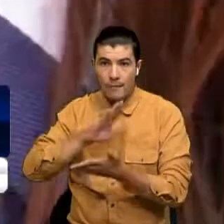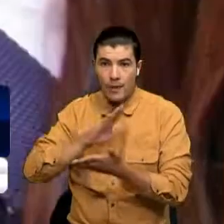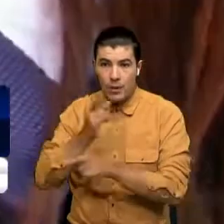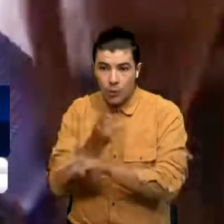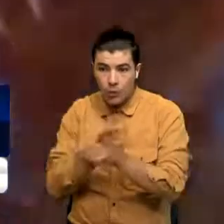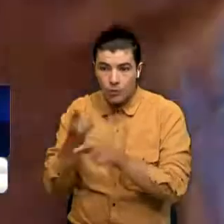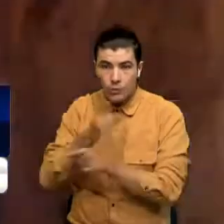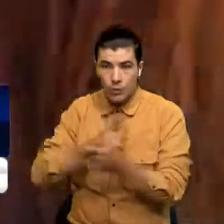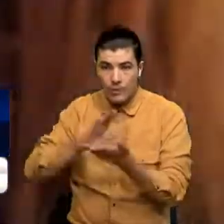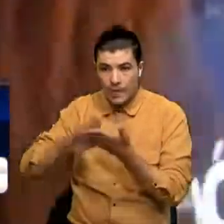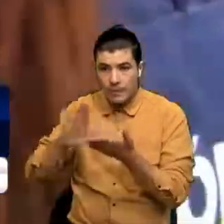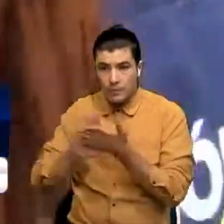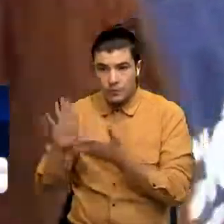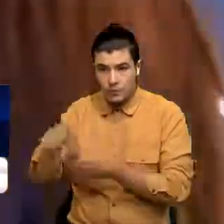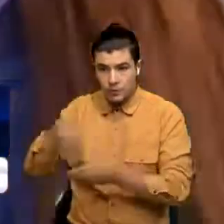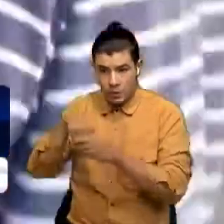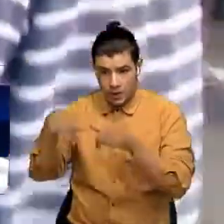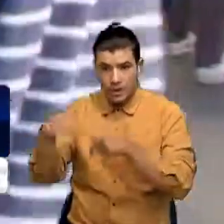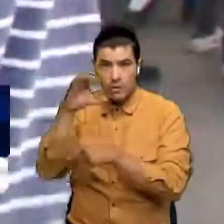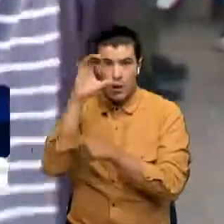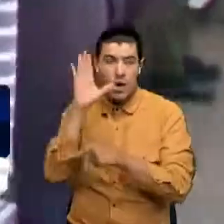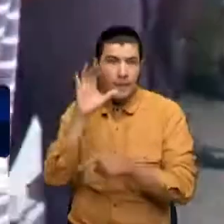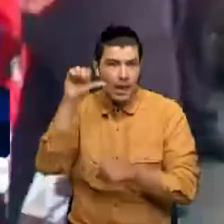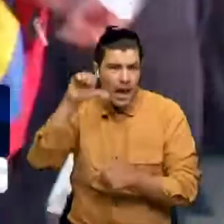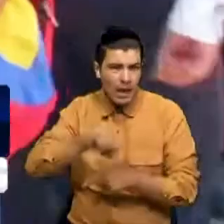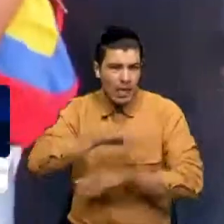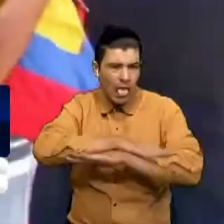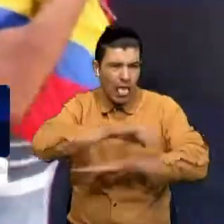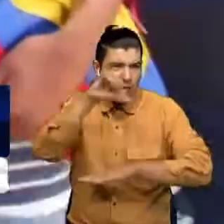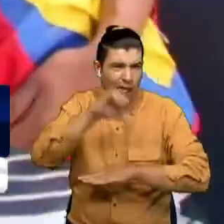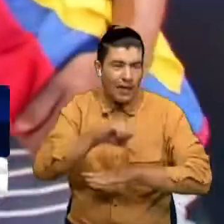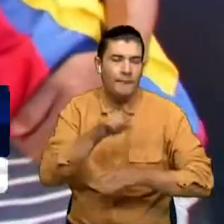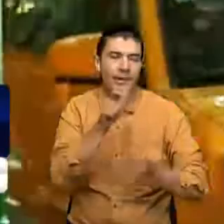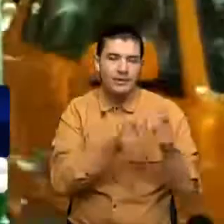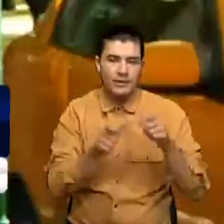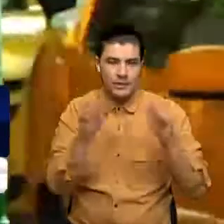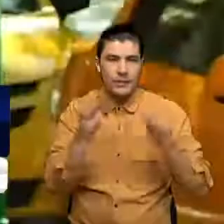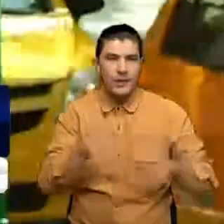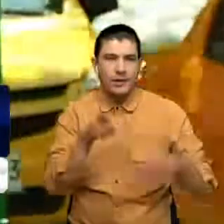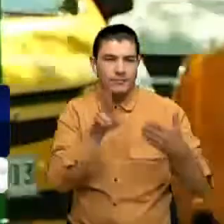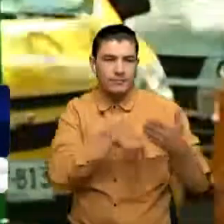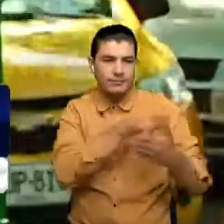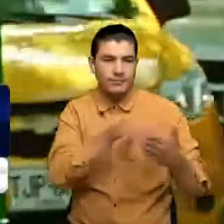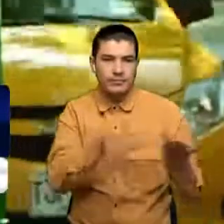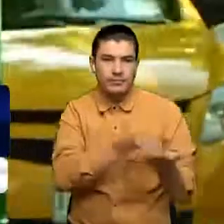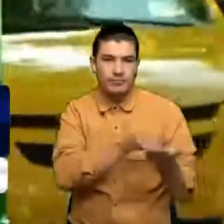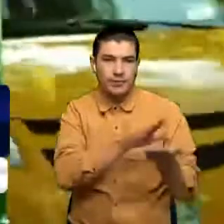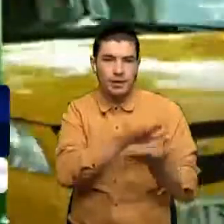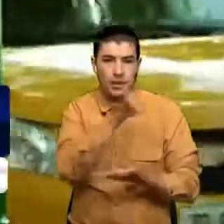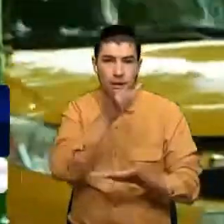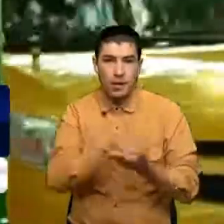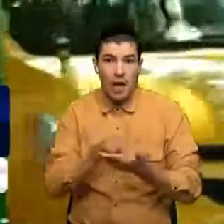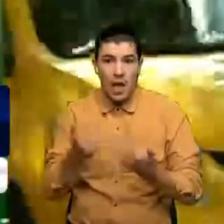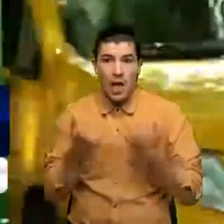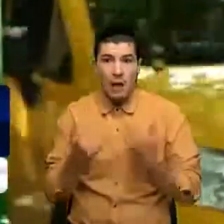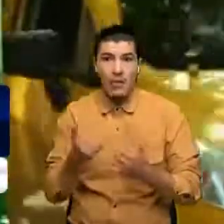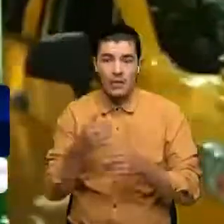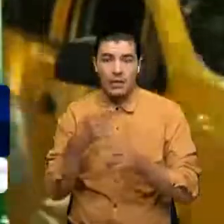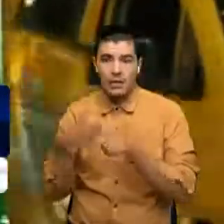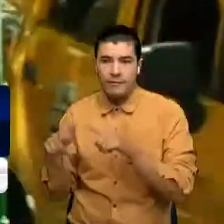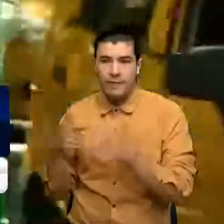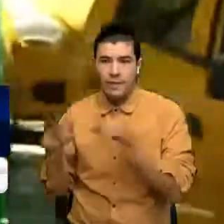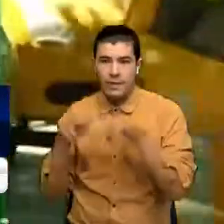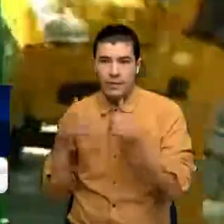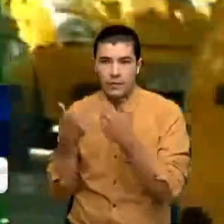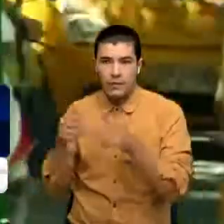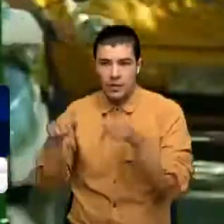este puede ser cancelado lo mismo que si la persona permanece fuera del país por 90 días y estos han llevado a cabo diferentes reuniones en el